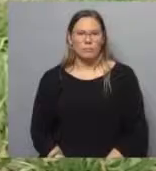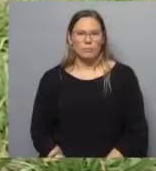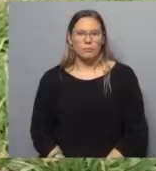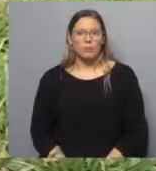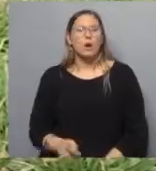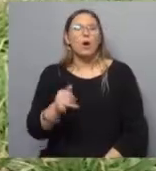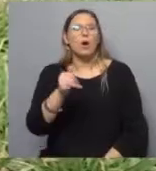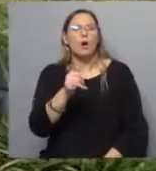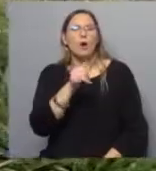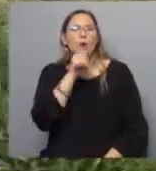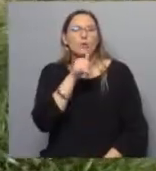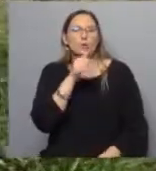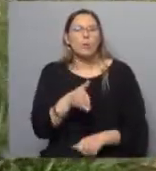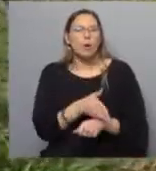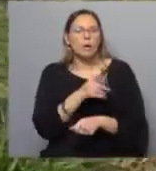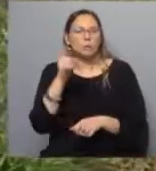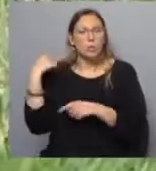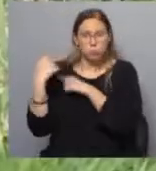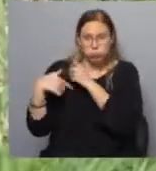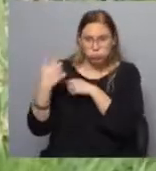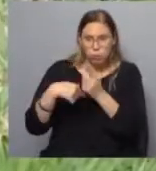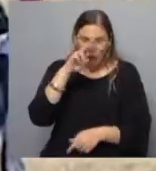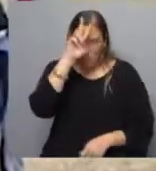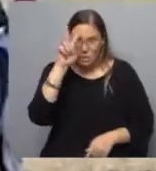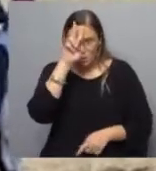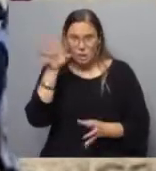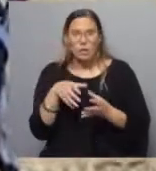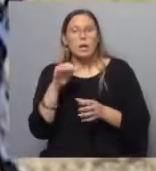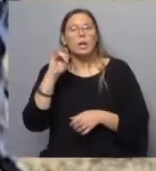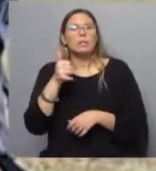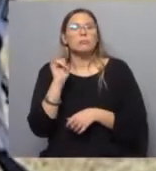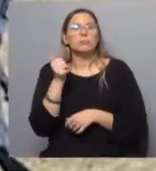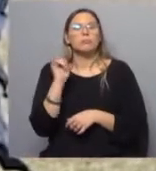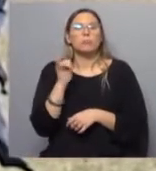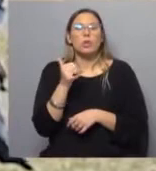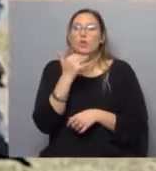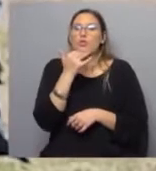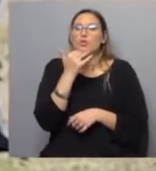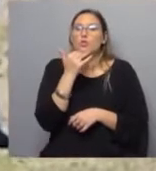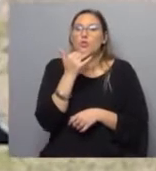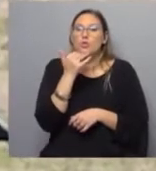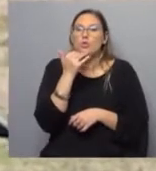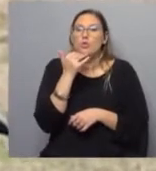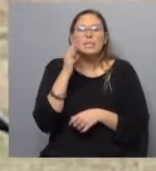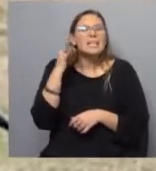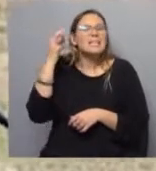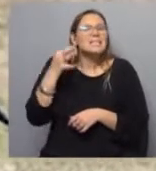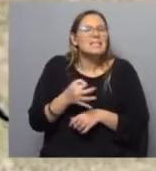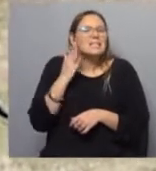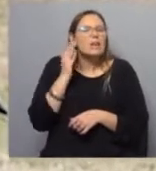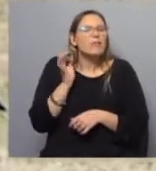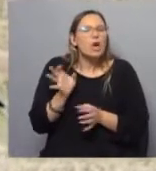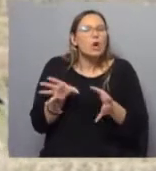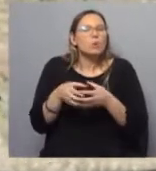¿Me contabas ahora de que sos descendiente de indígena? Sí, no tengo con certeza si